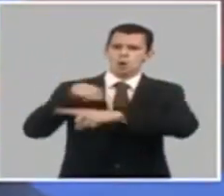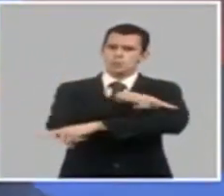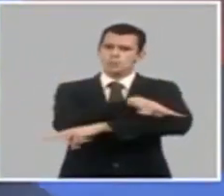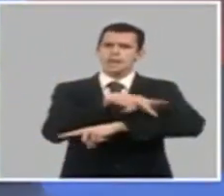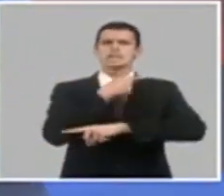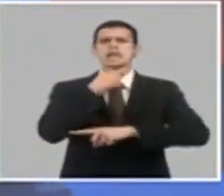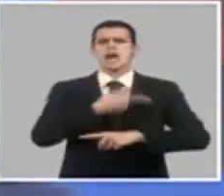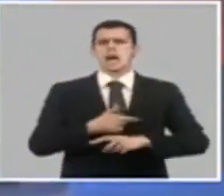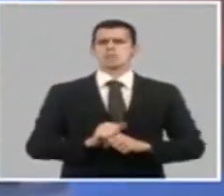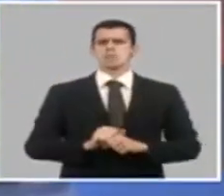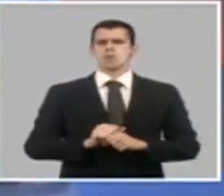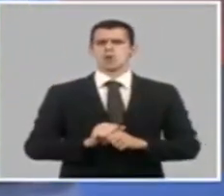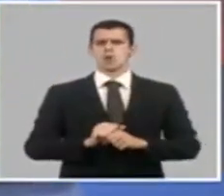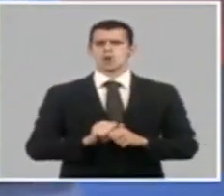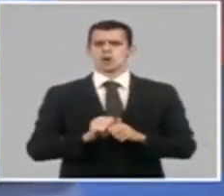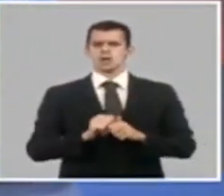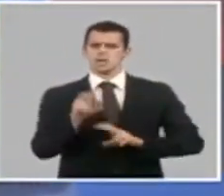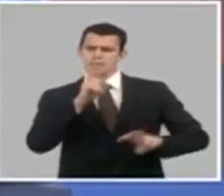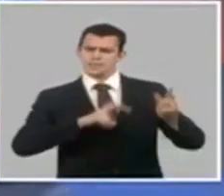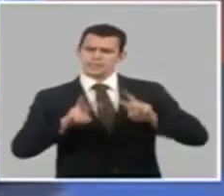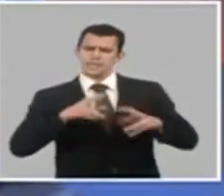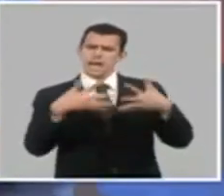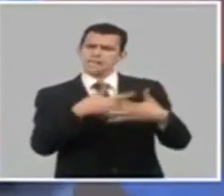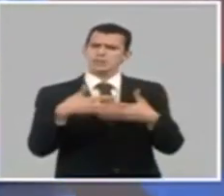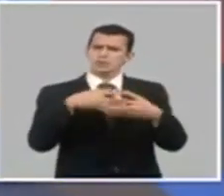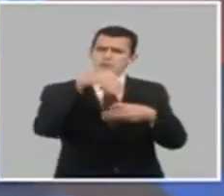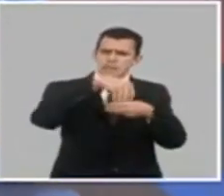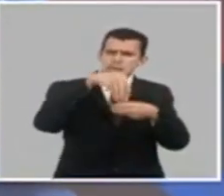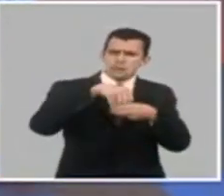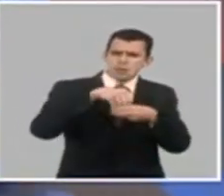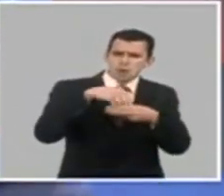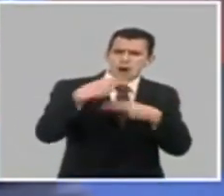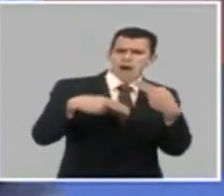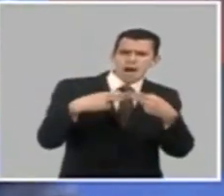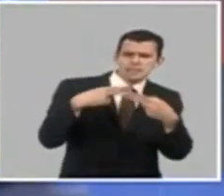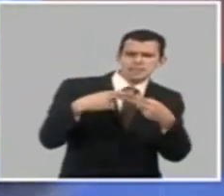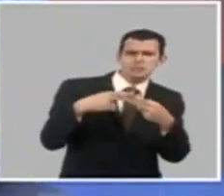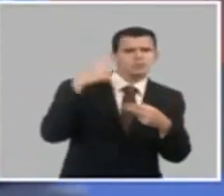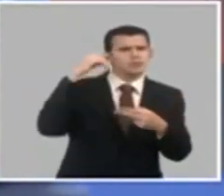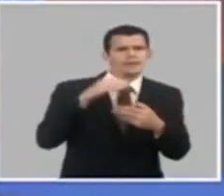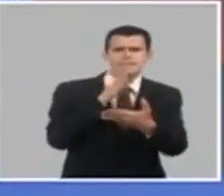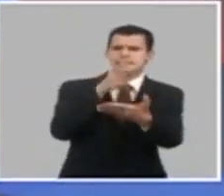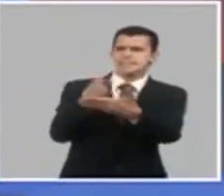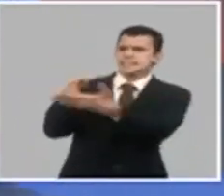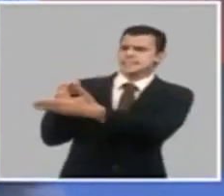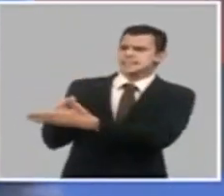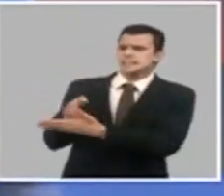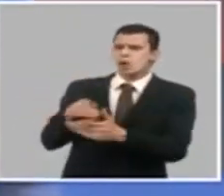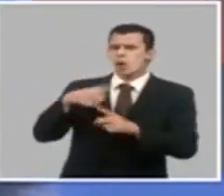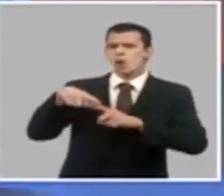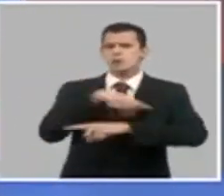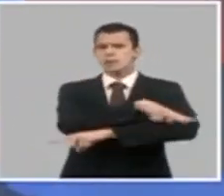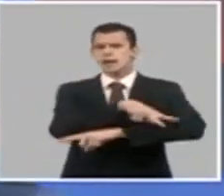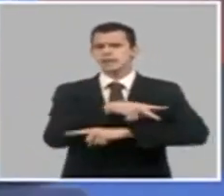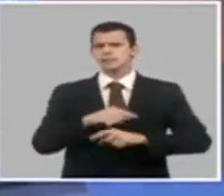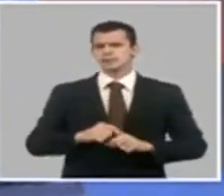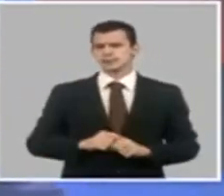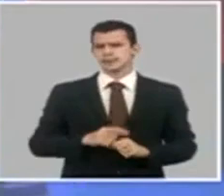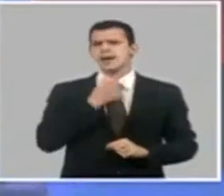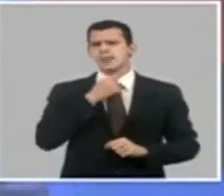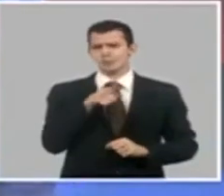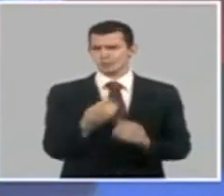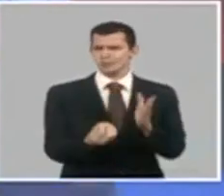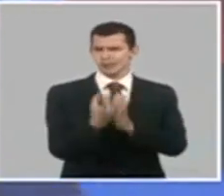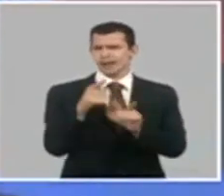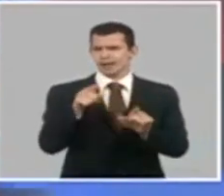de eeuu y que trate de influir en operaciones vinculadas de una manera u otra al gobierno de eeuu con algún tipo de